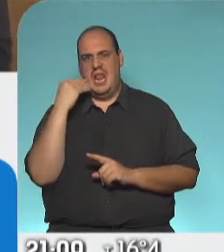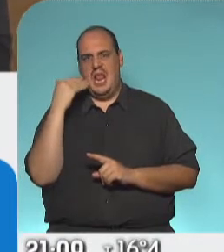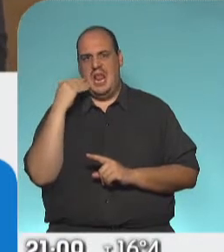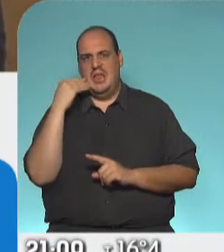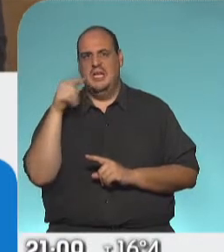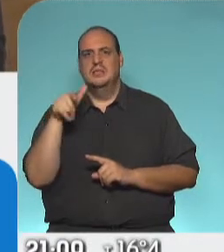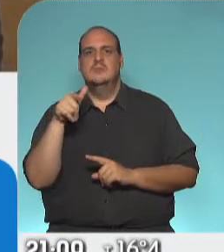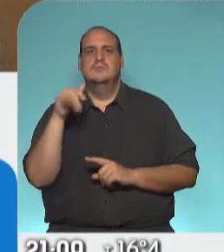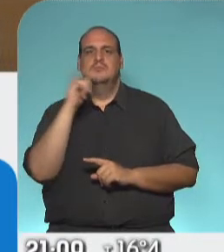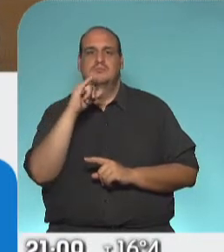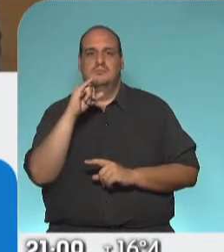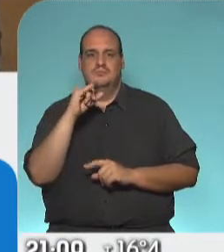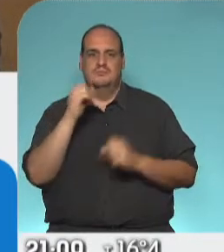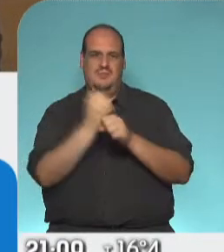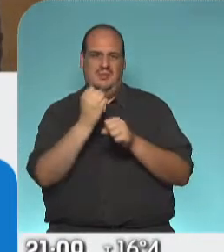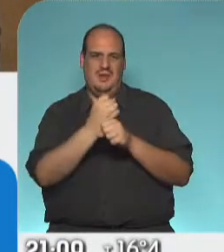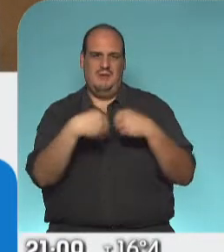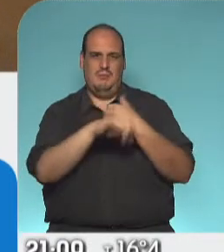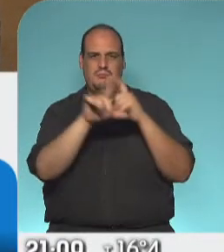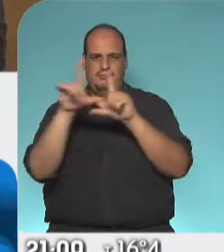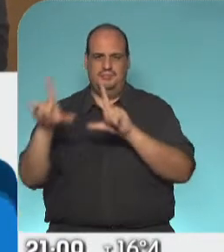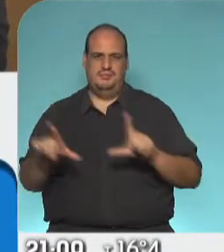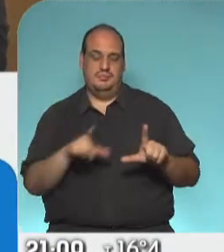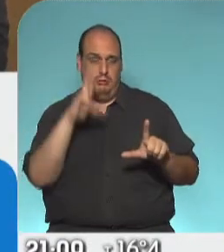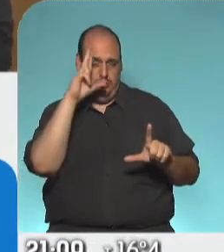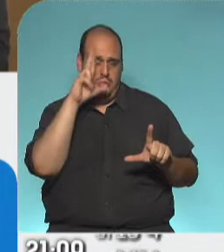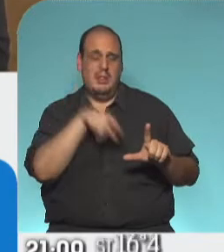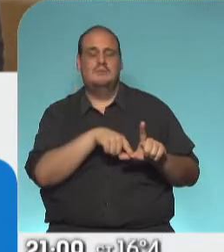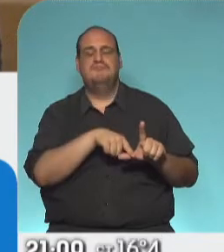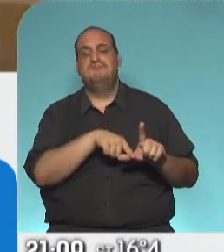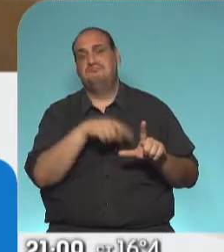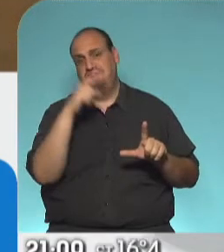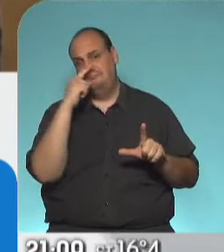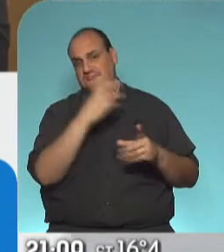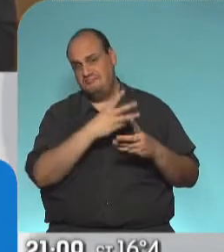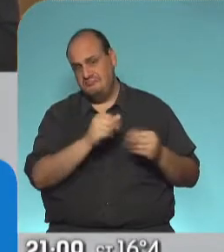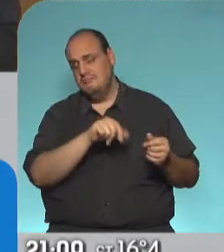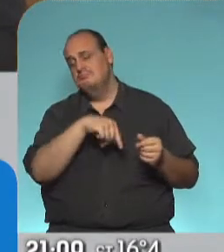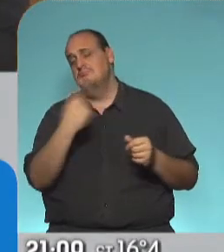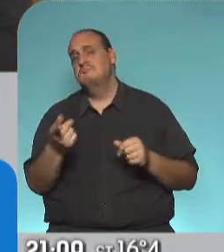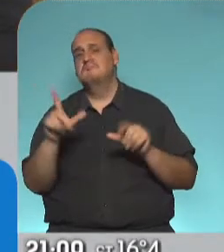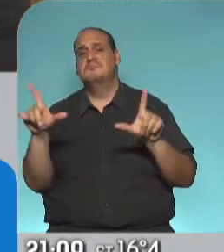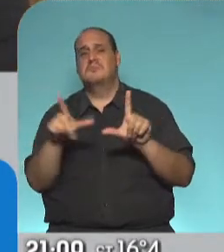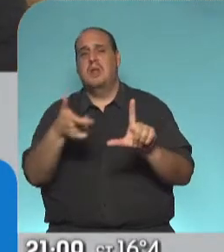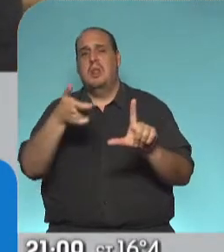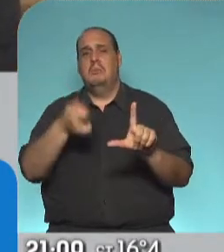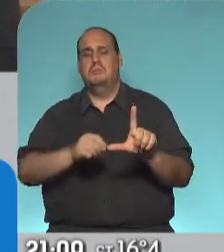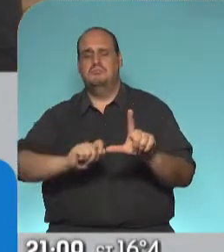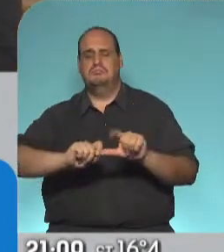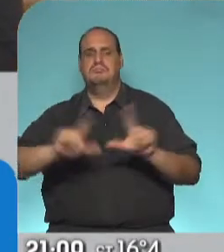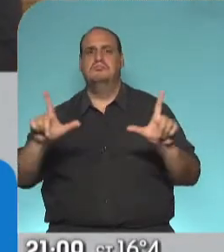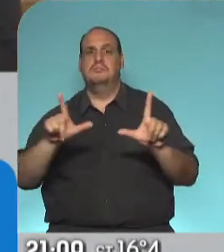Zoom de trabajo. Prendí la tele para ver cómo venía todo, porque trato